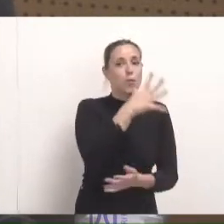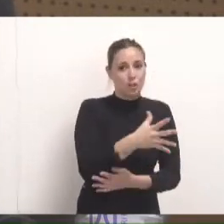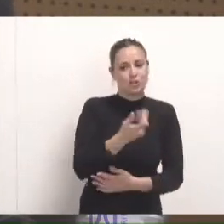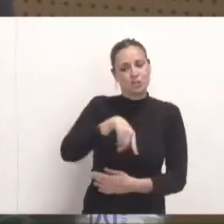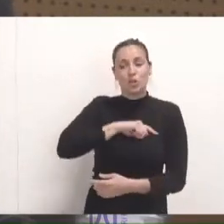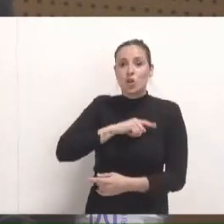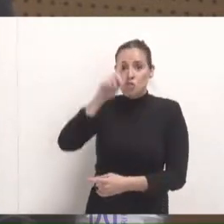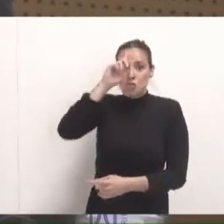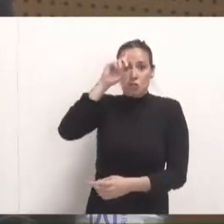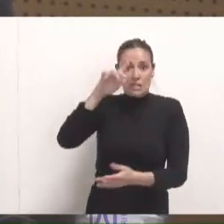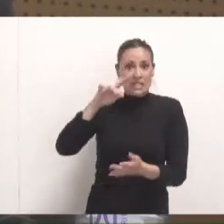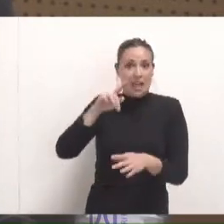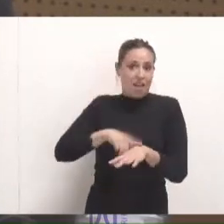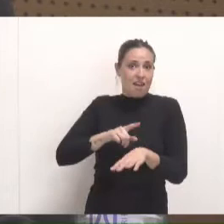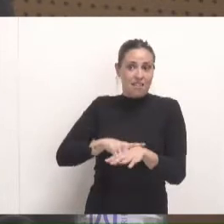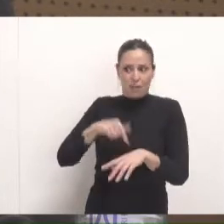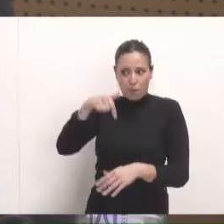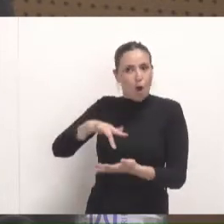parecía importante